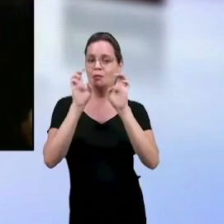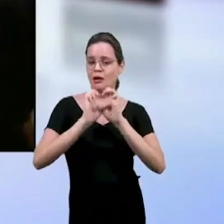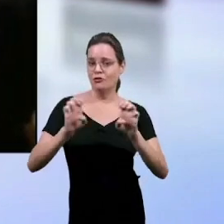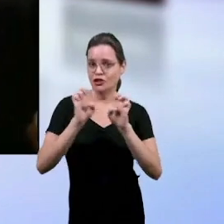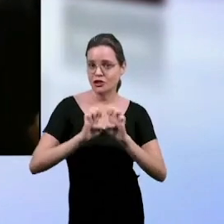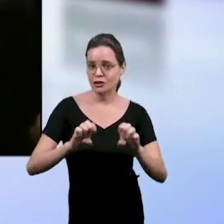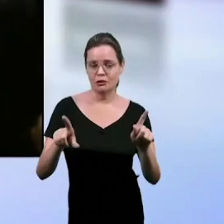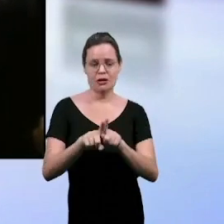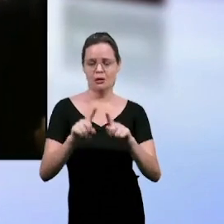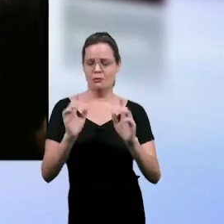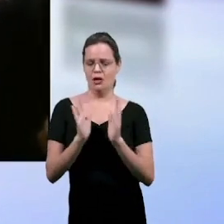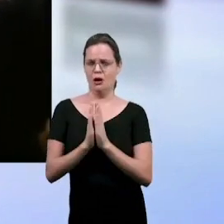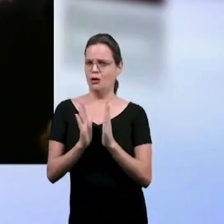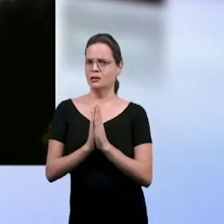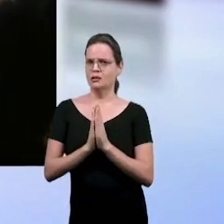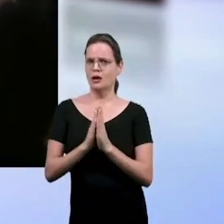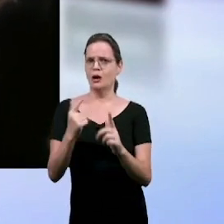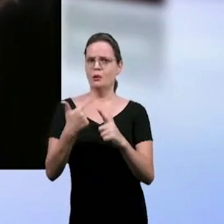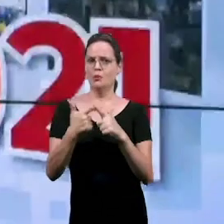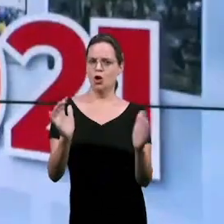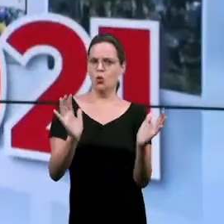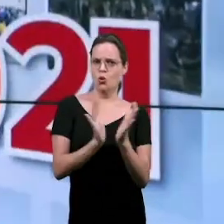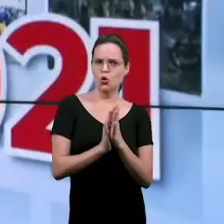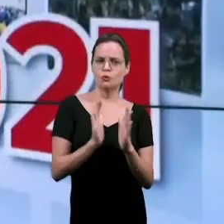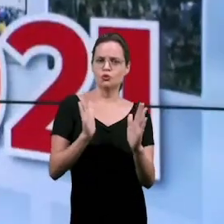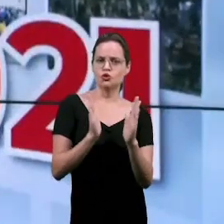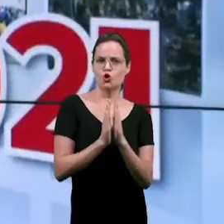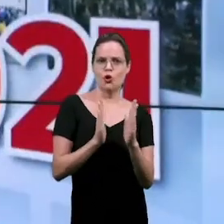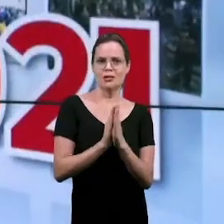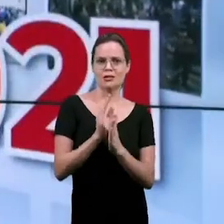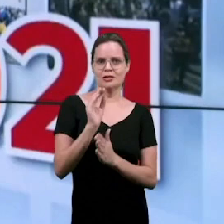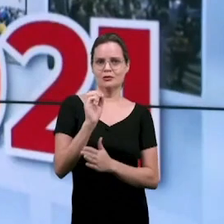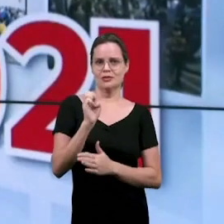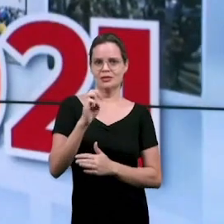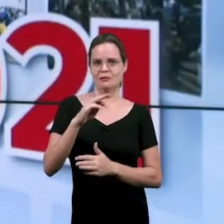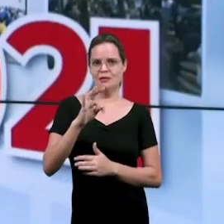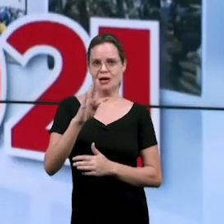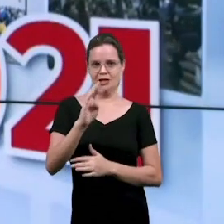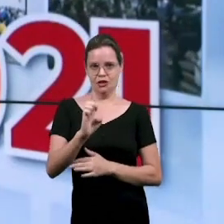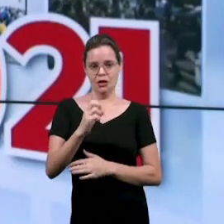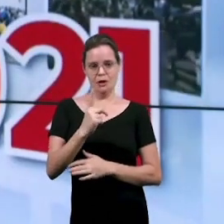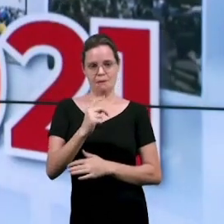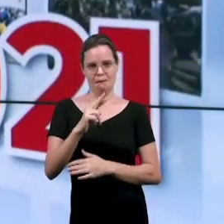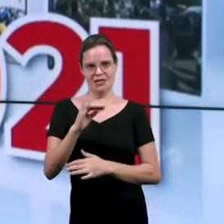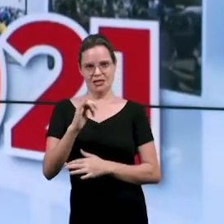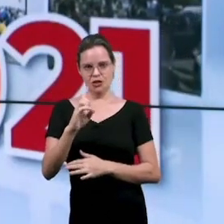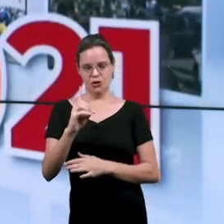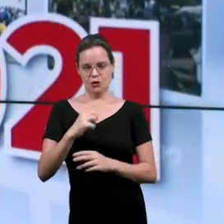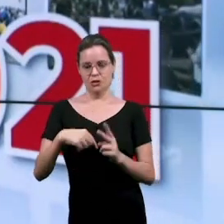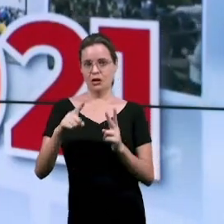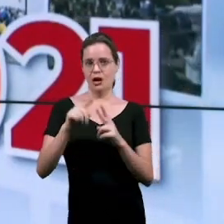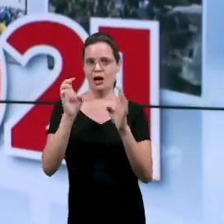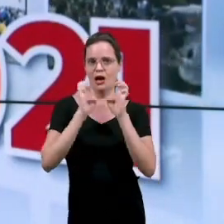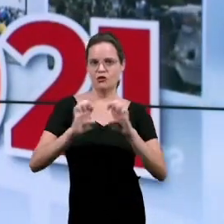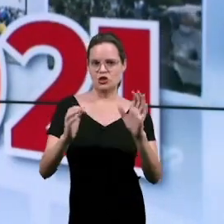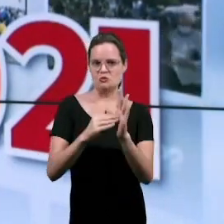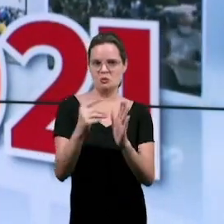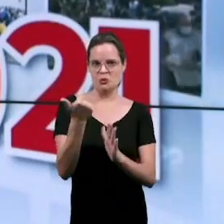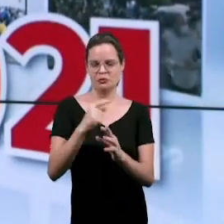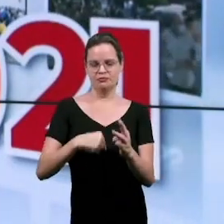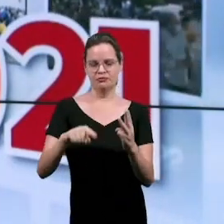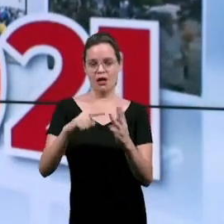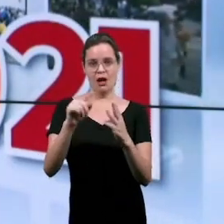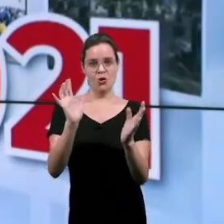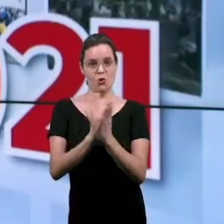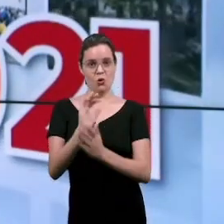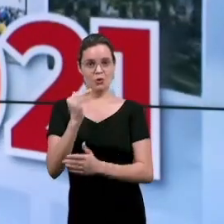bíblicas dominicales en la evangelización y en la oración. El grupo de oración Semilla Preciosa, el proyecto